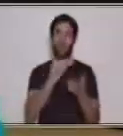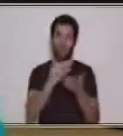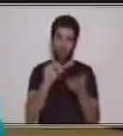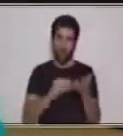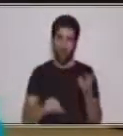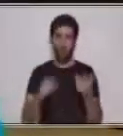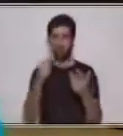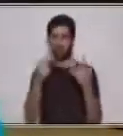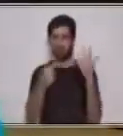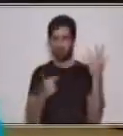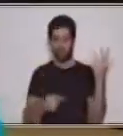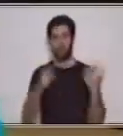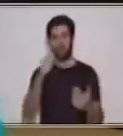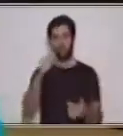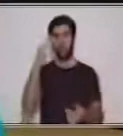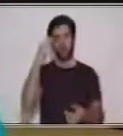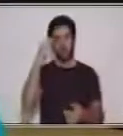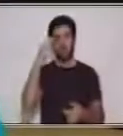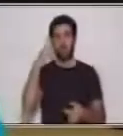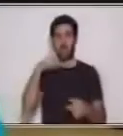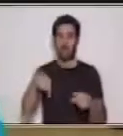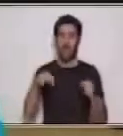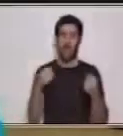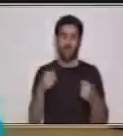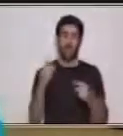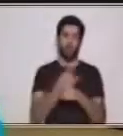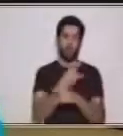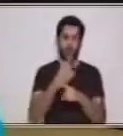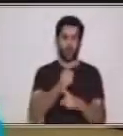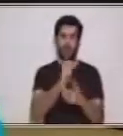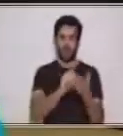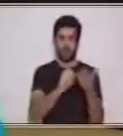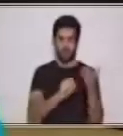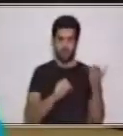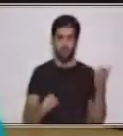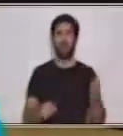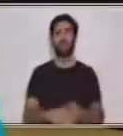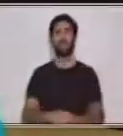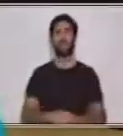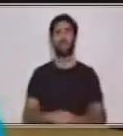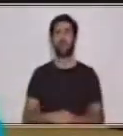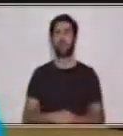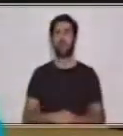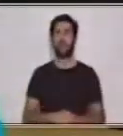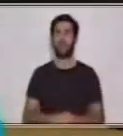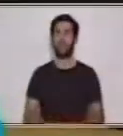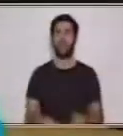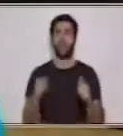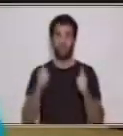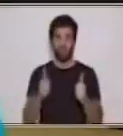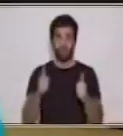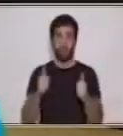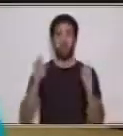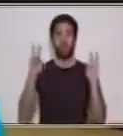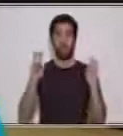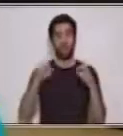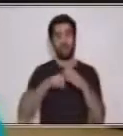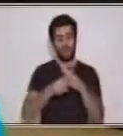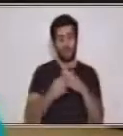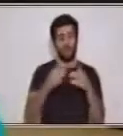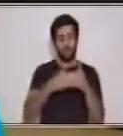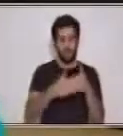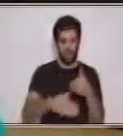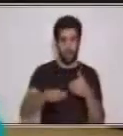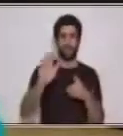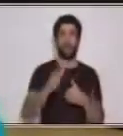sacapunta, que en su momento te van a ser de mucha utilidad. Vamos al tema directamente, medidas